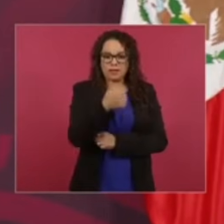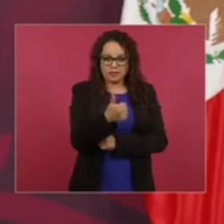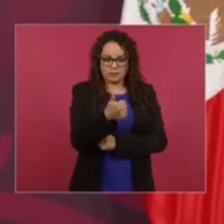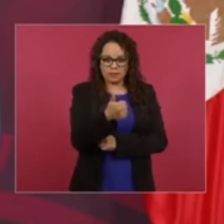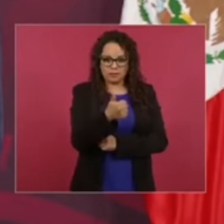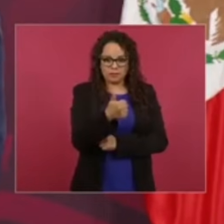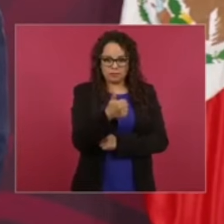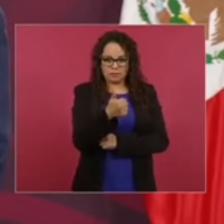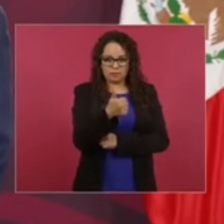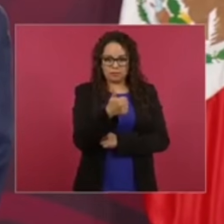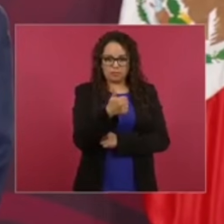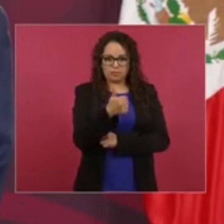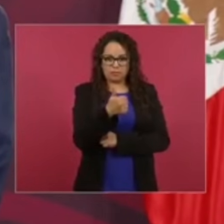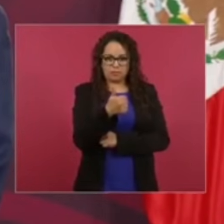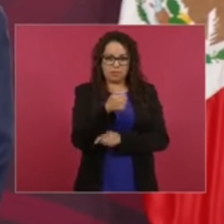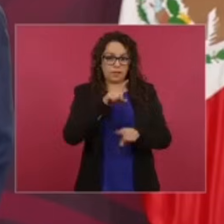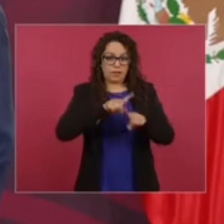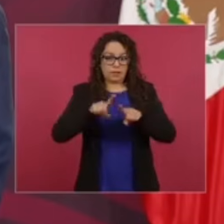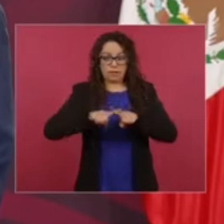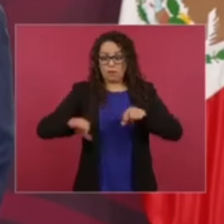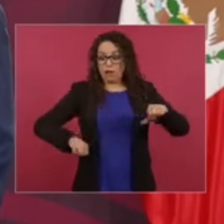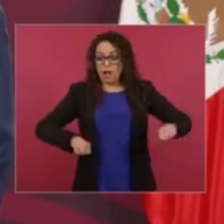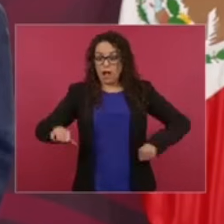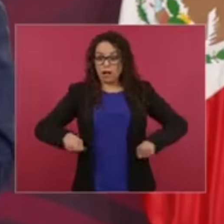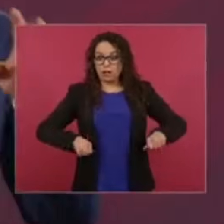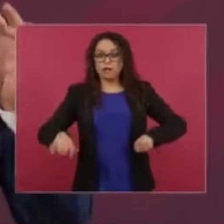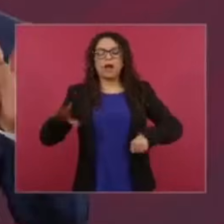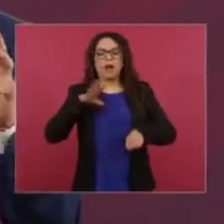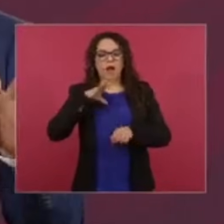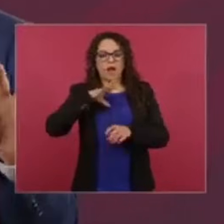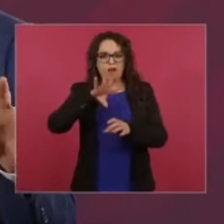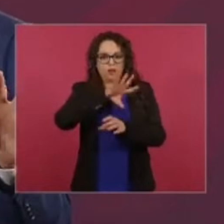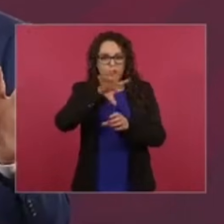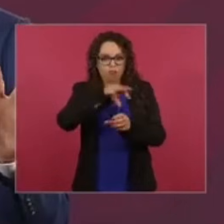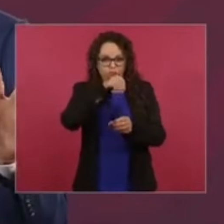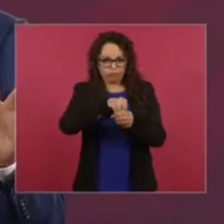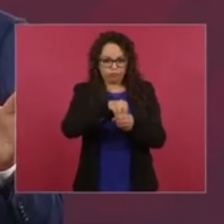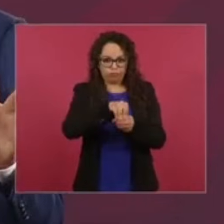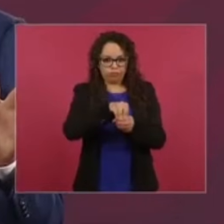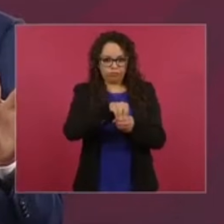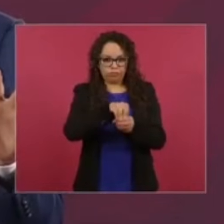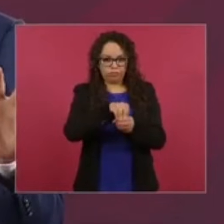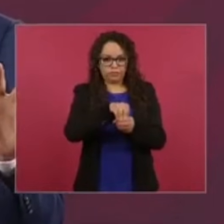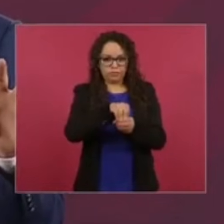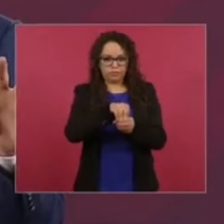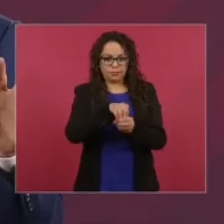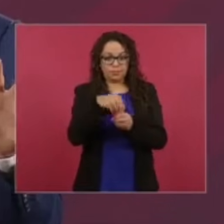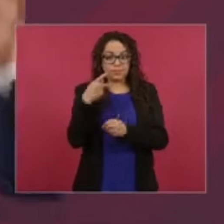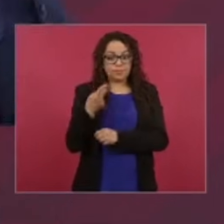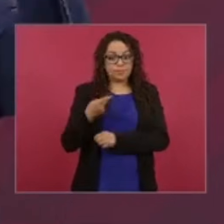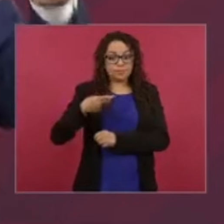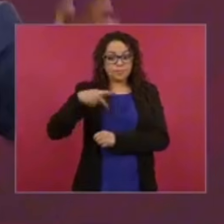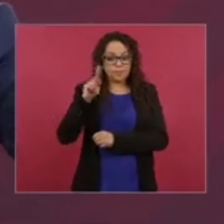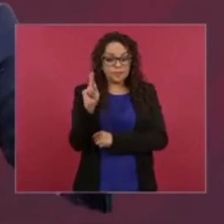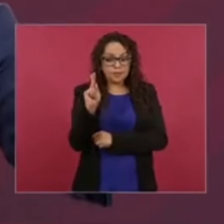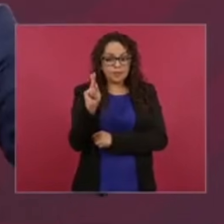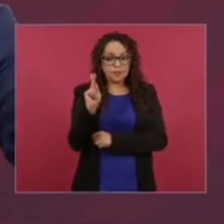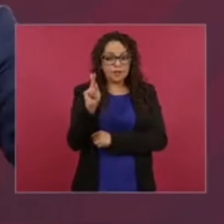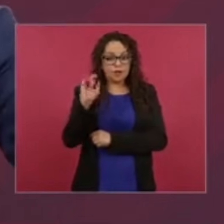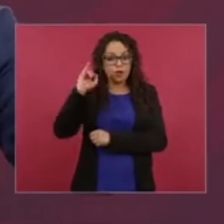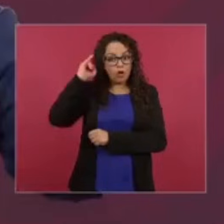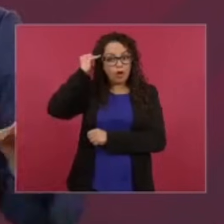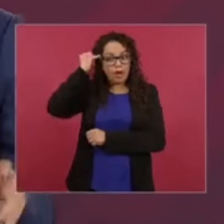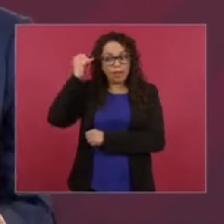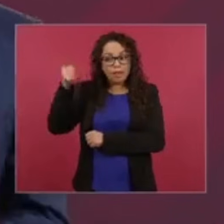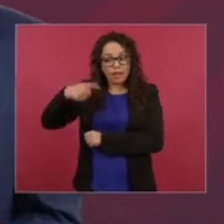incluye muchas acciones son las comunidades indígenas las que tienen